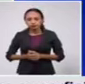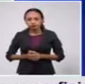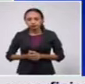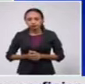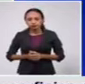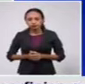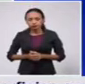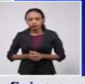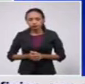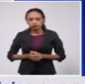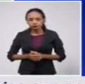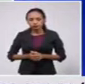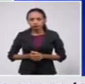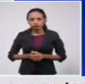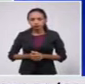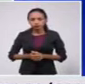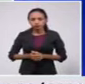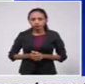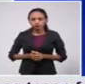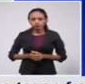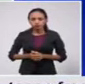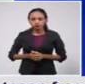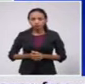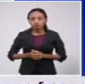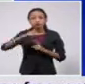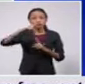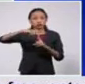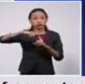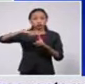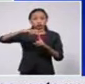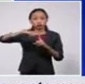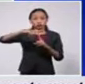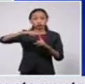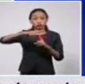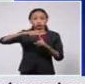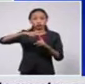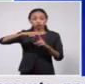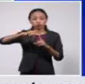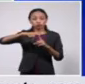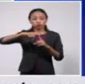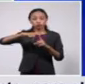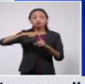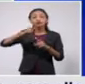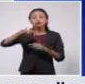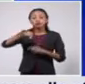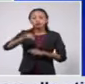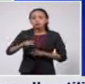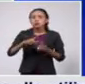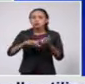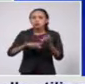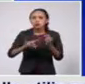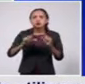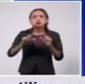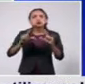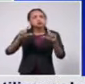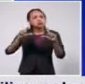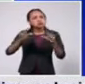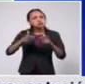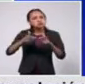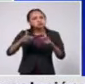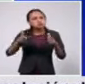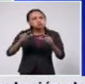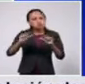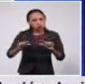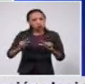territorio. Las Tunas, provincia que ha tenido discretos incrementos,